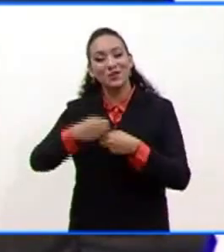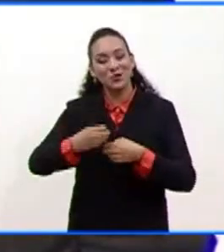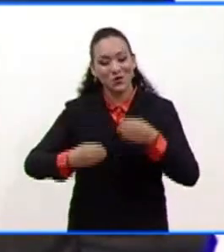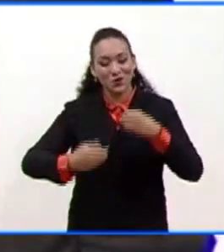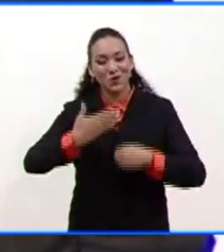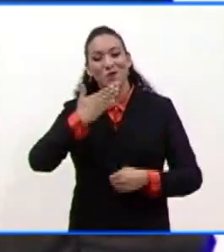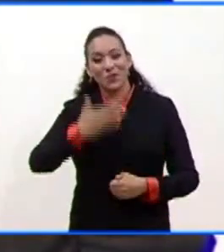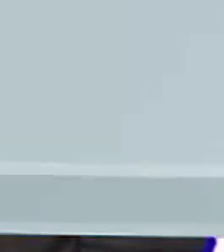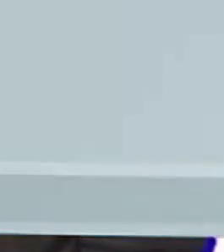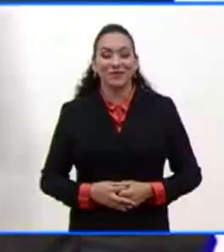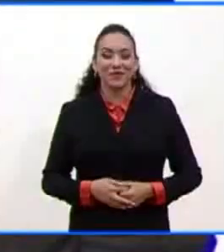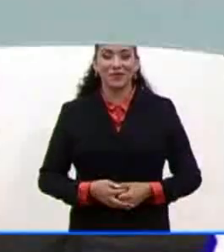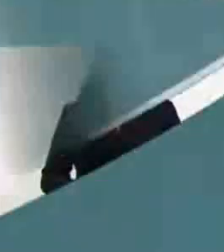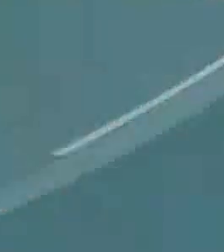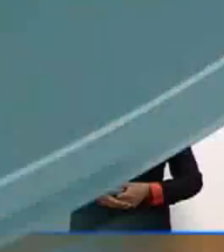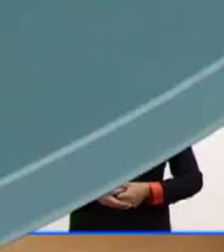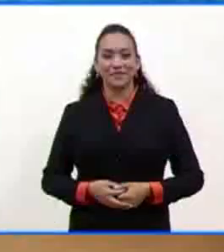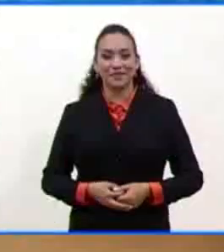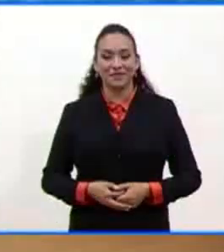justa.